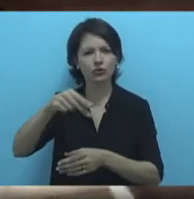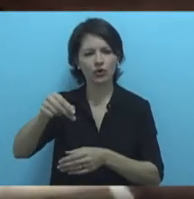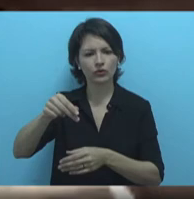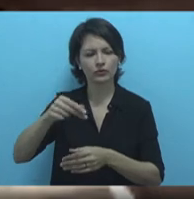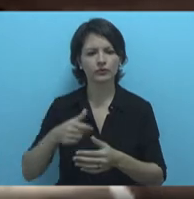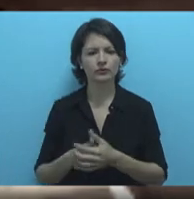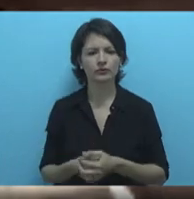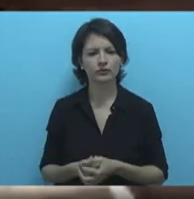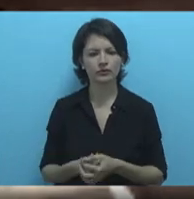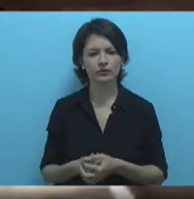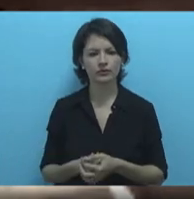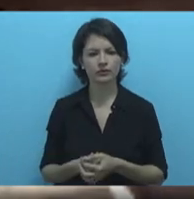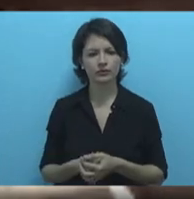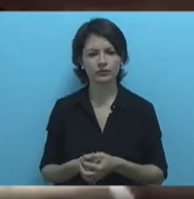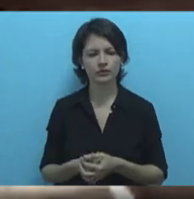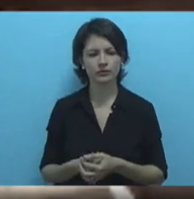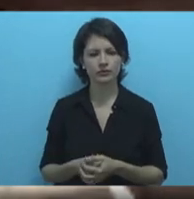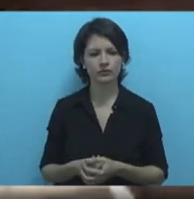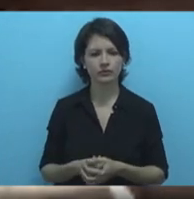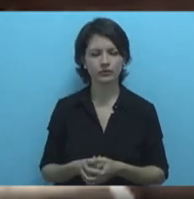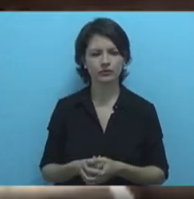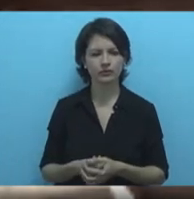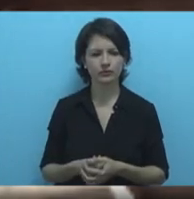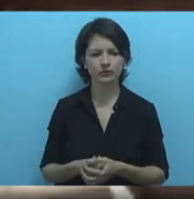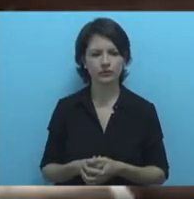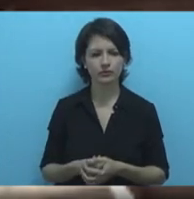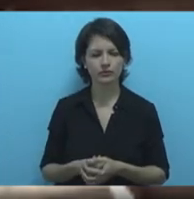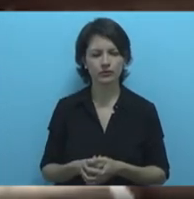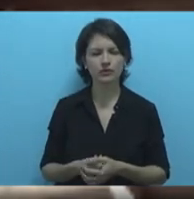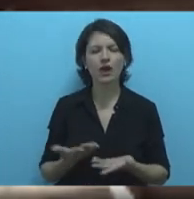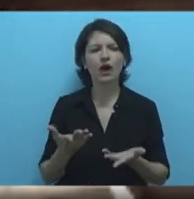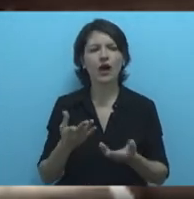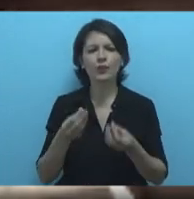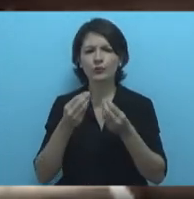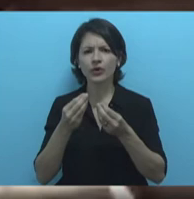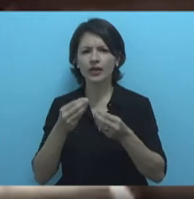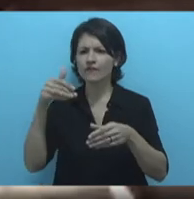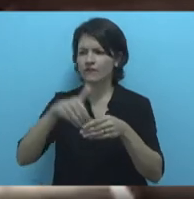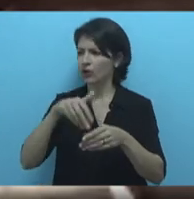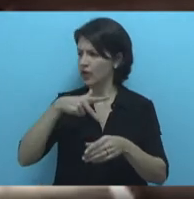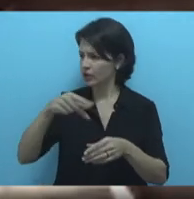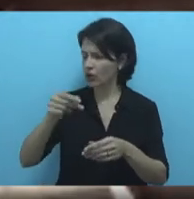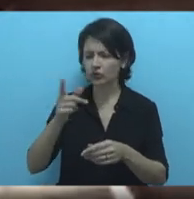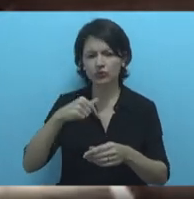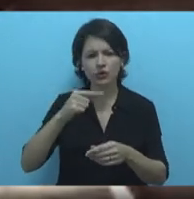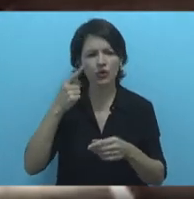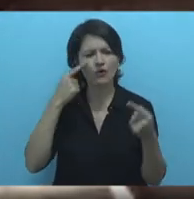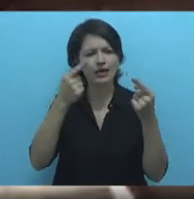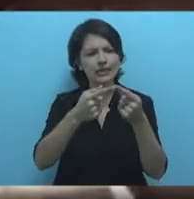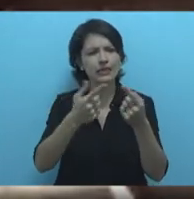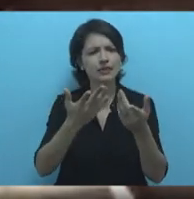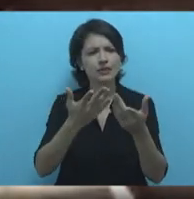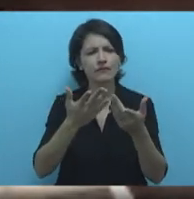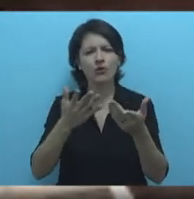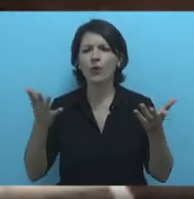fundamentos de nuestra negativa al acompañamiento no tienen que ver con la finalidad de sí ya nuestro bloque está de acuerdo con todo lo que sea la